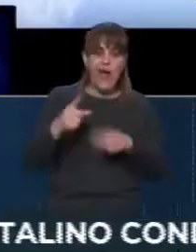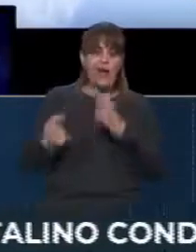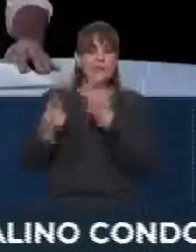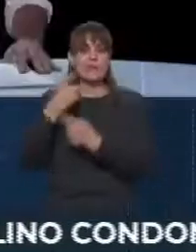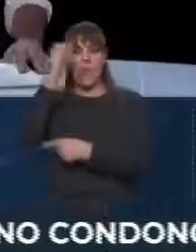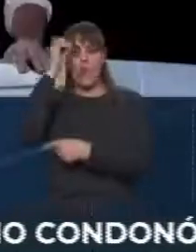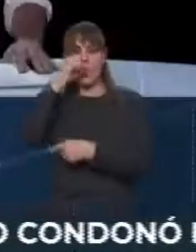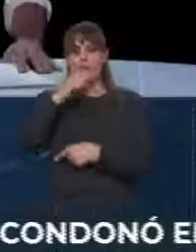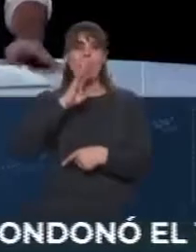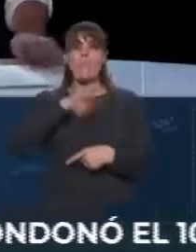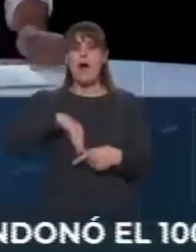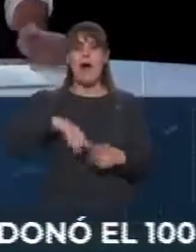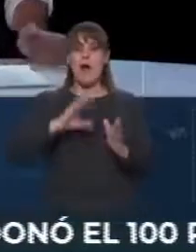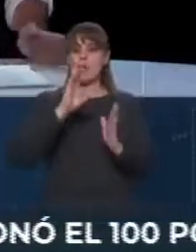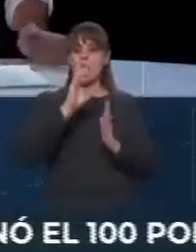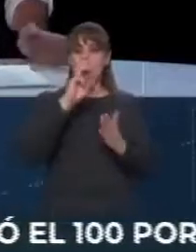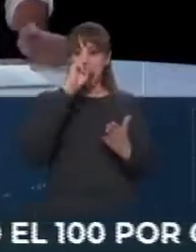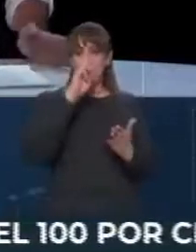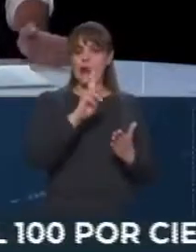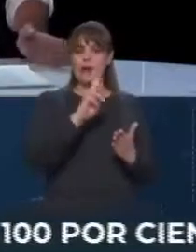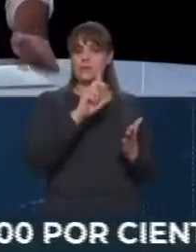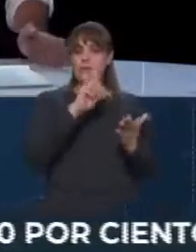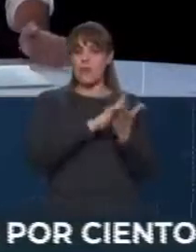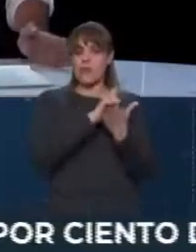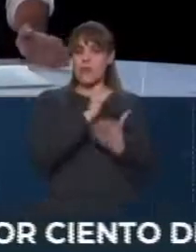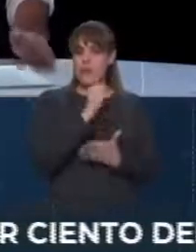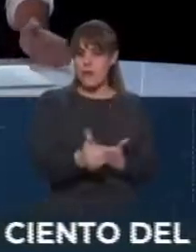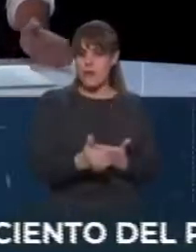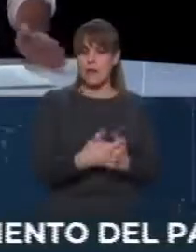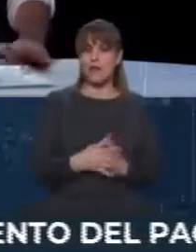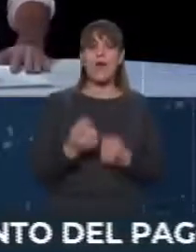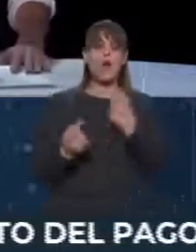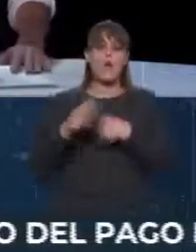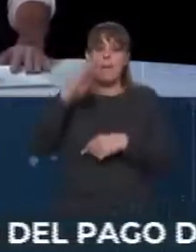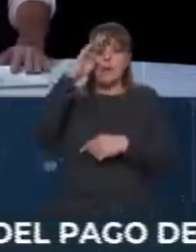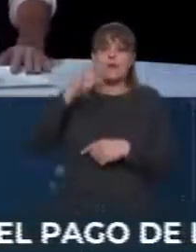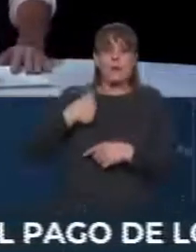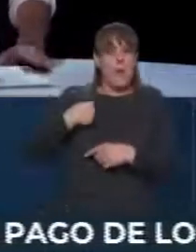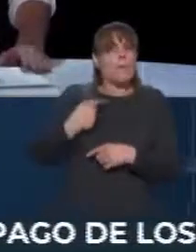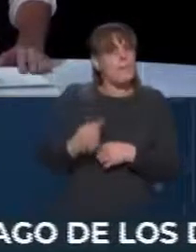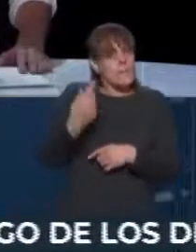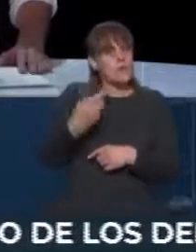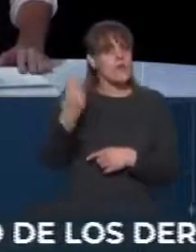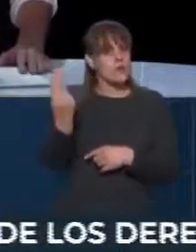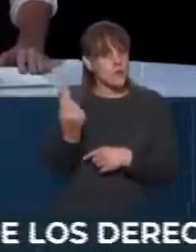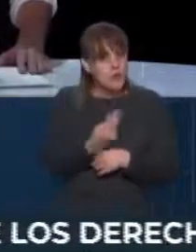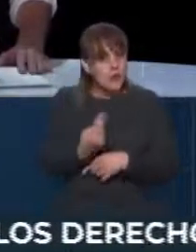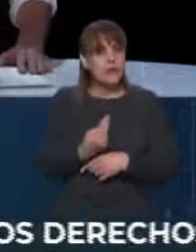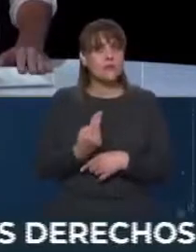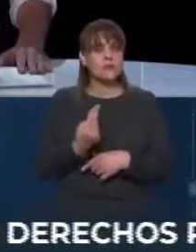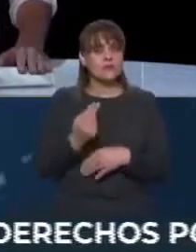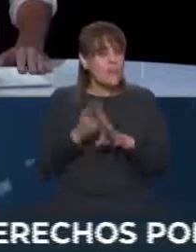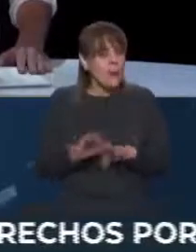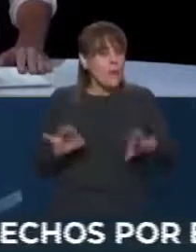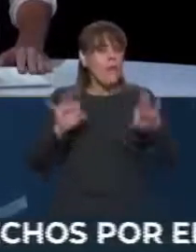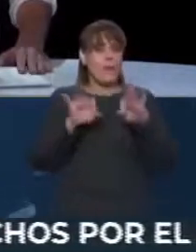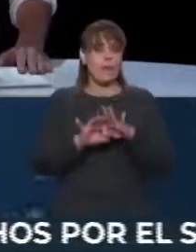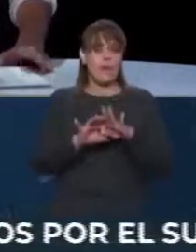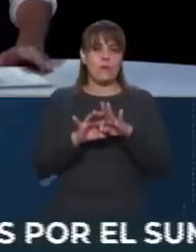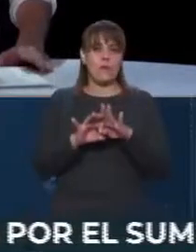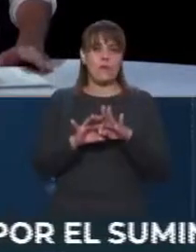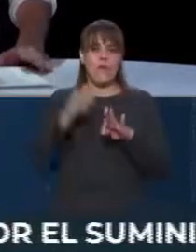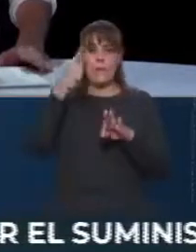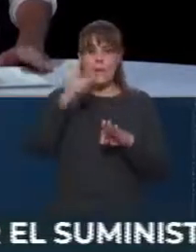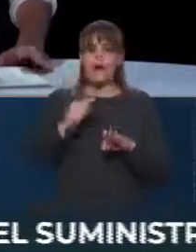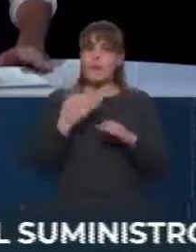tema que tendrá que resolverse y en el que hay una prioridad y un sentido pues de el